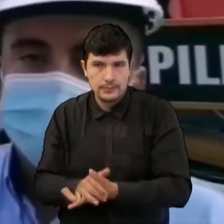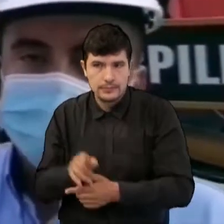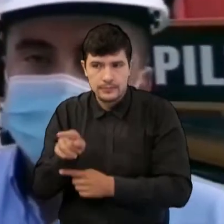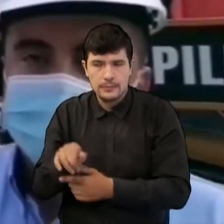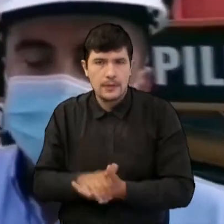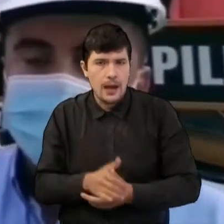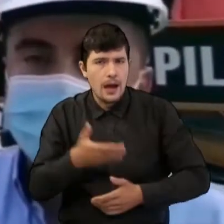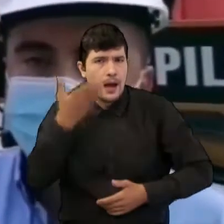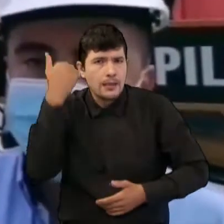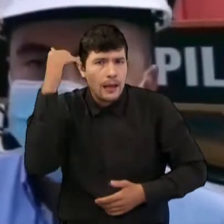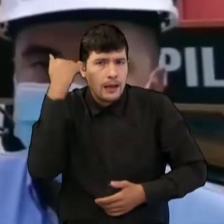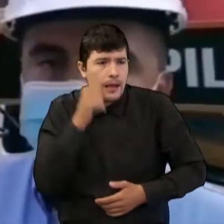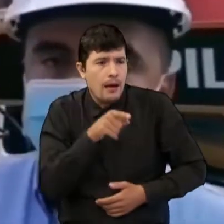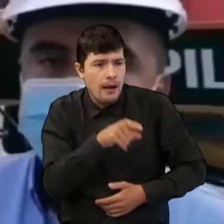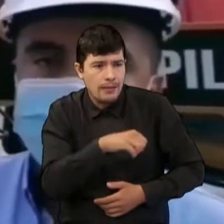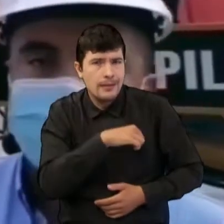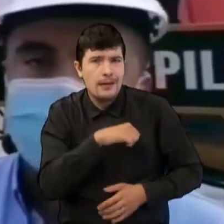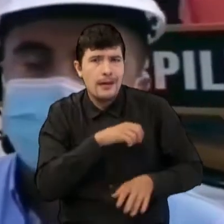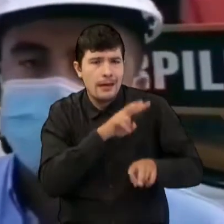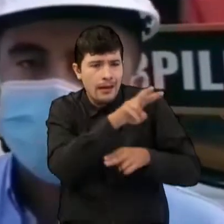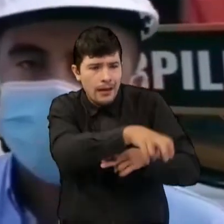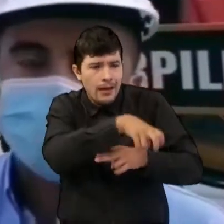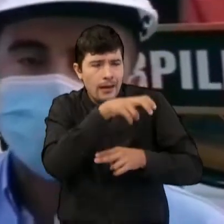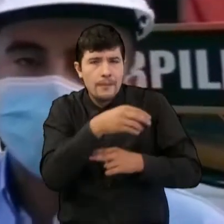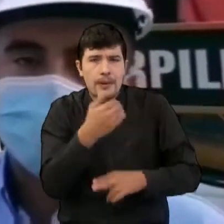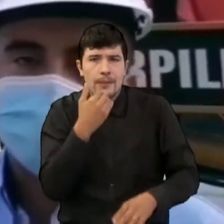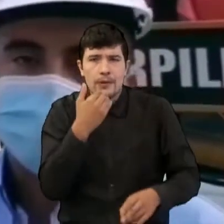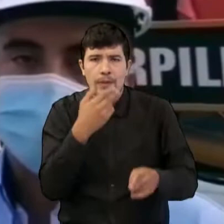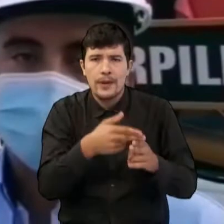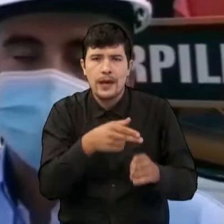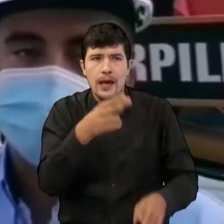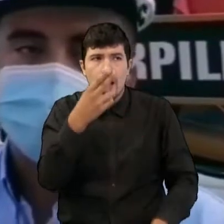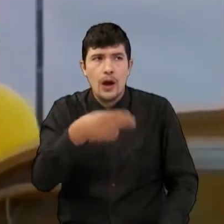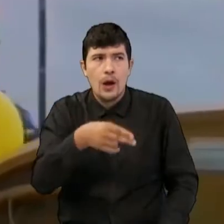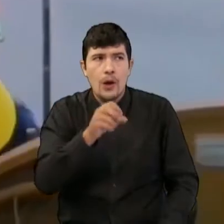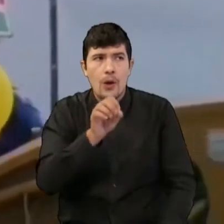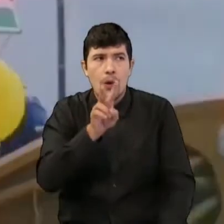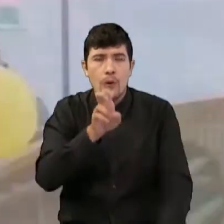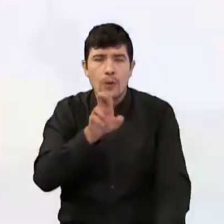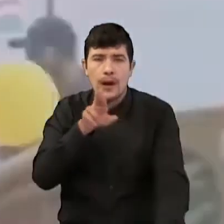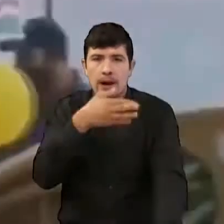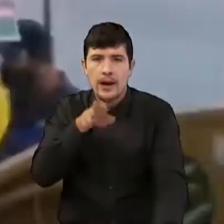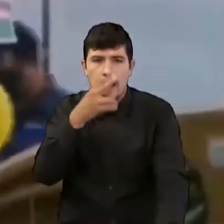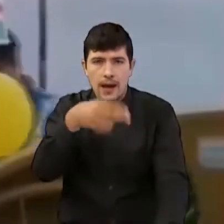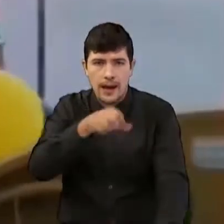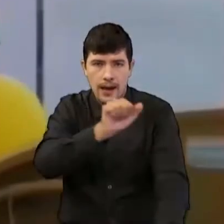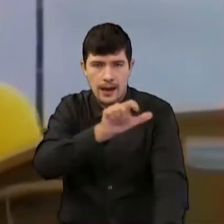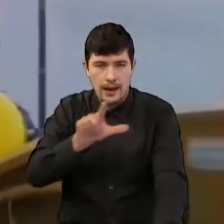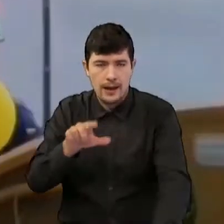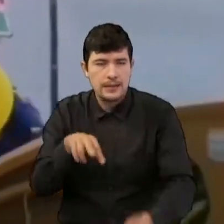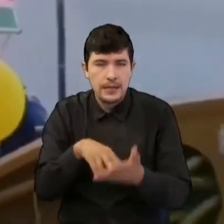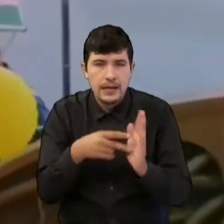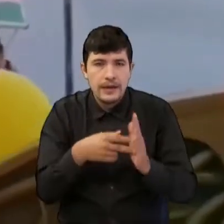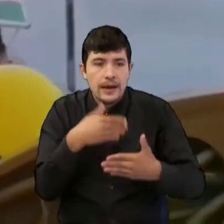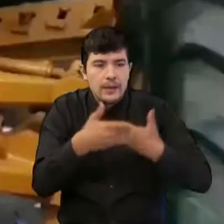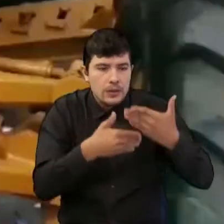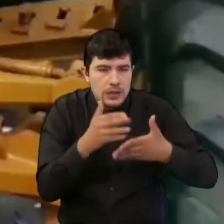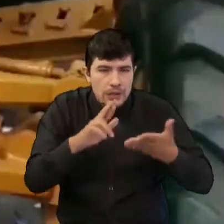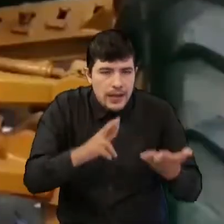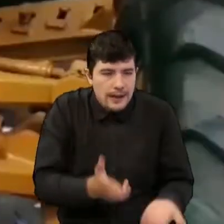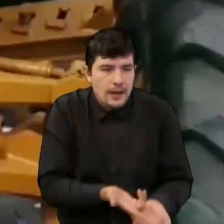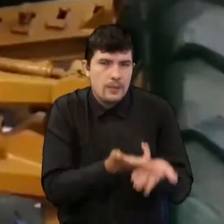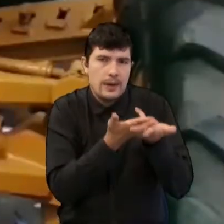que se podía hacer una over hall lo llaman ustedes es decir hacerle ese proceso de restauración